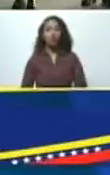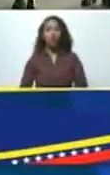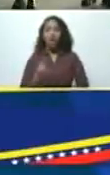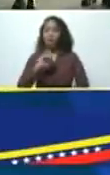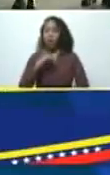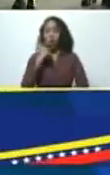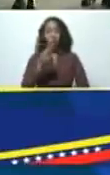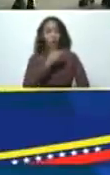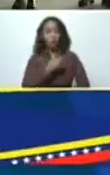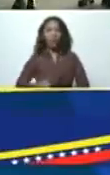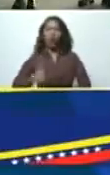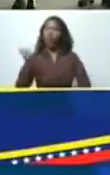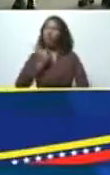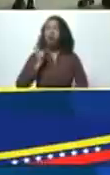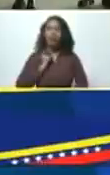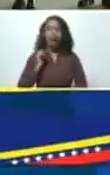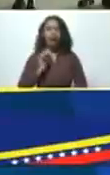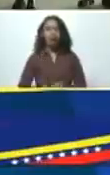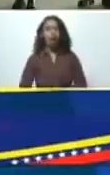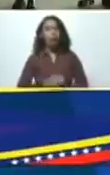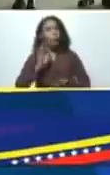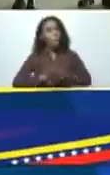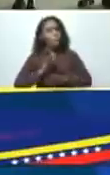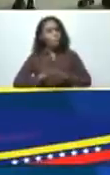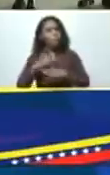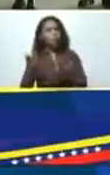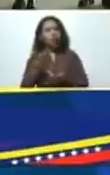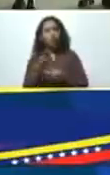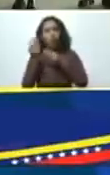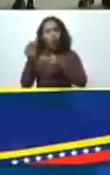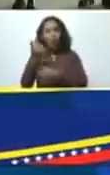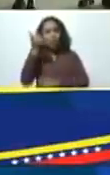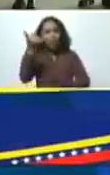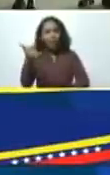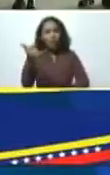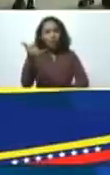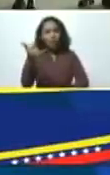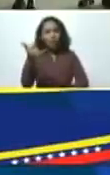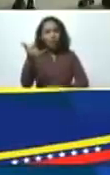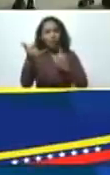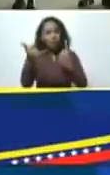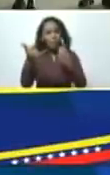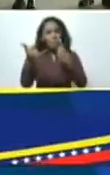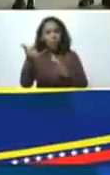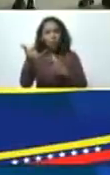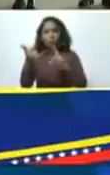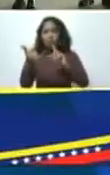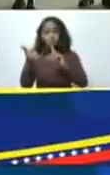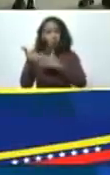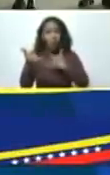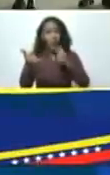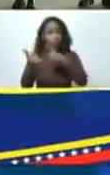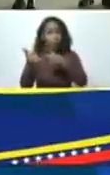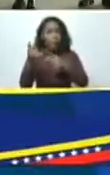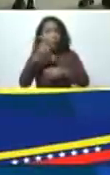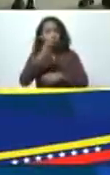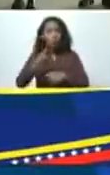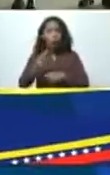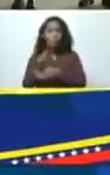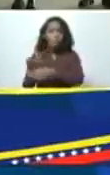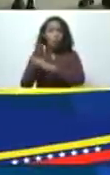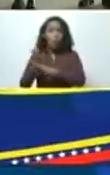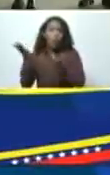del presidente, de cualquiera, porque si uno le ha dado el teléfono a alguien, si no quieres que esa persona te escriba,